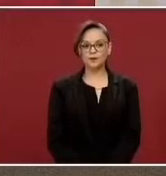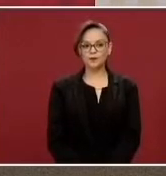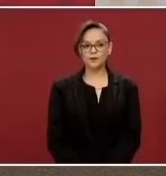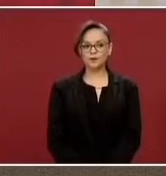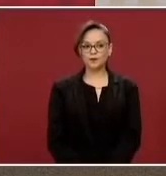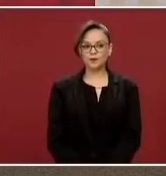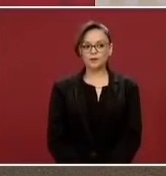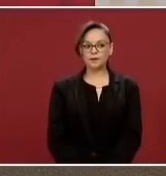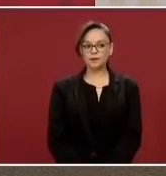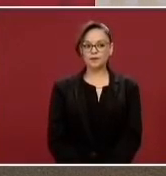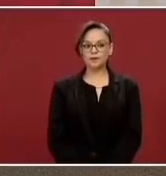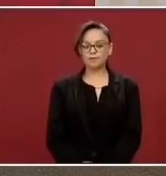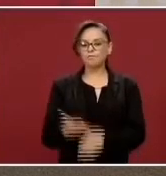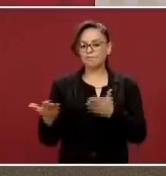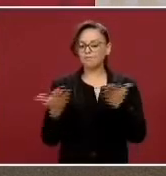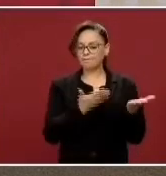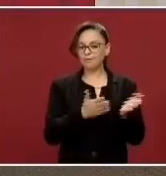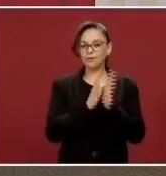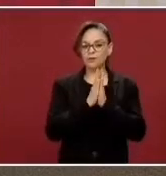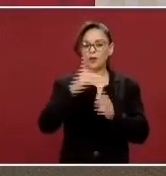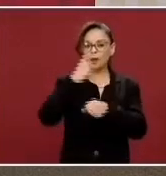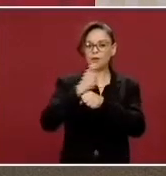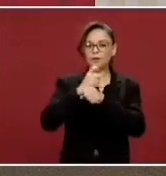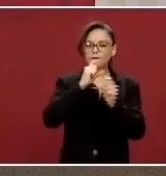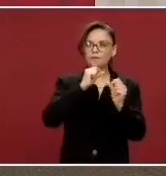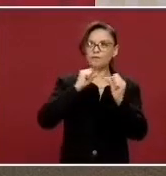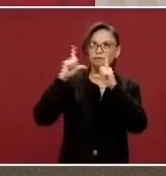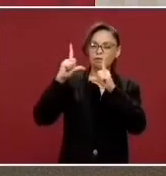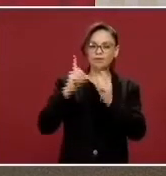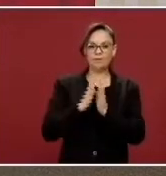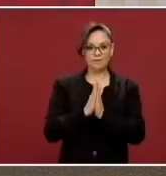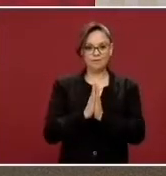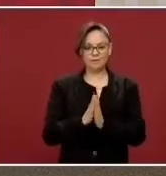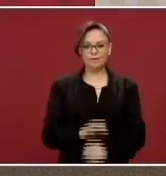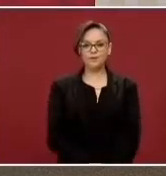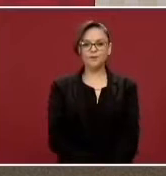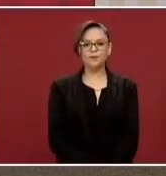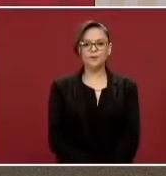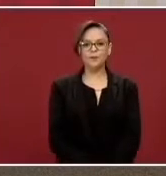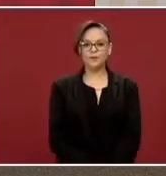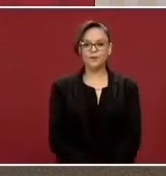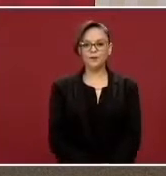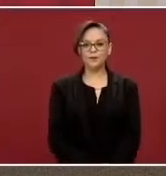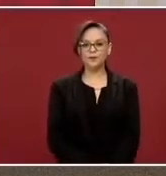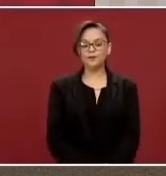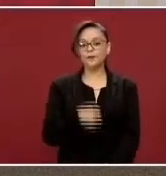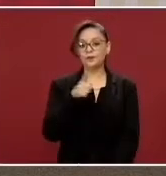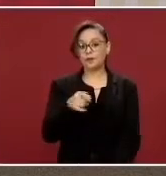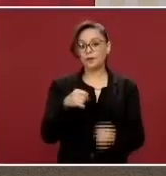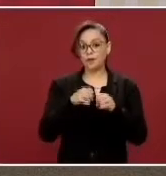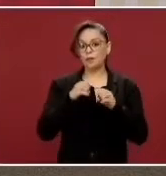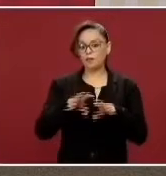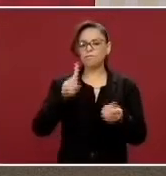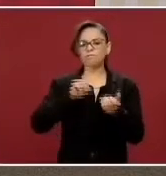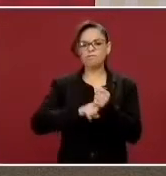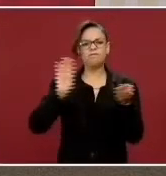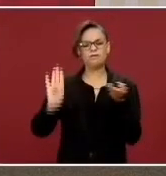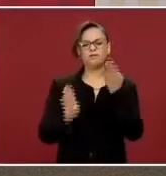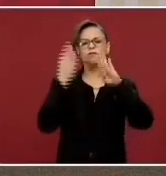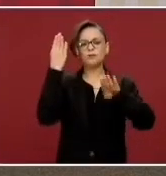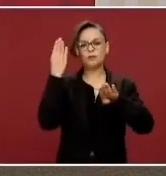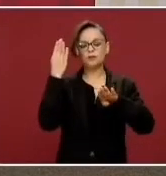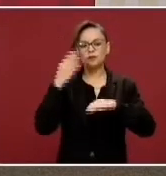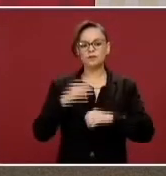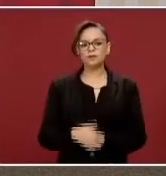Procedamos. Si me pasan la primera diapositiva, por favor. En el informe mundial tenemos